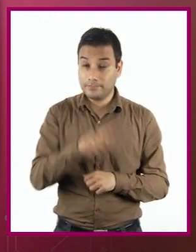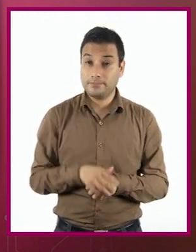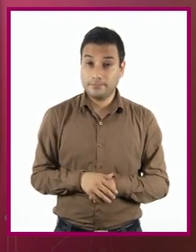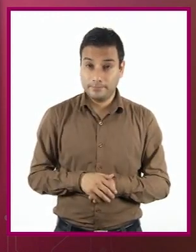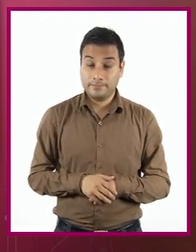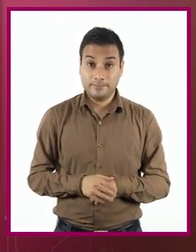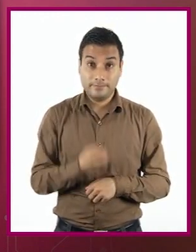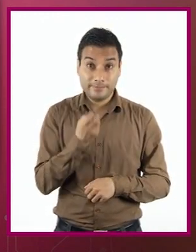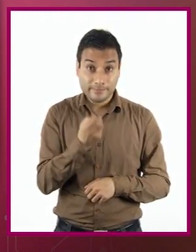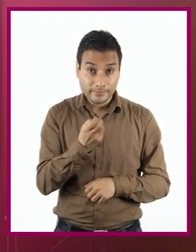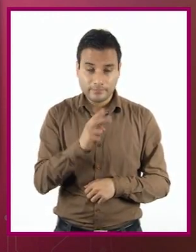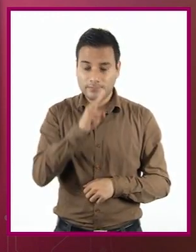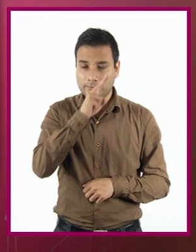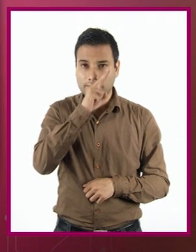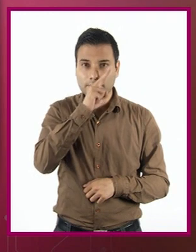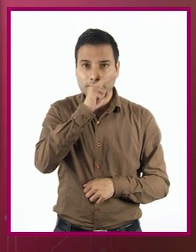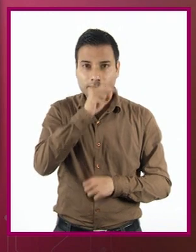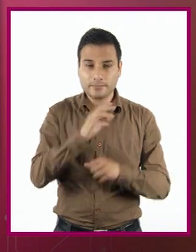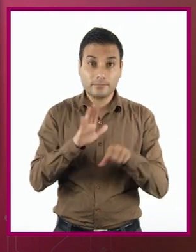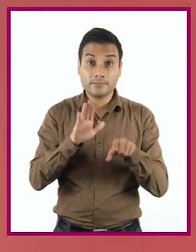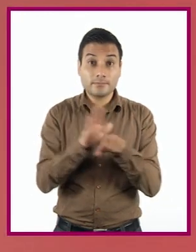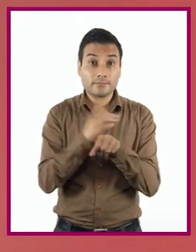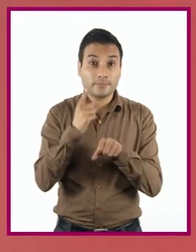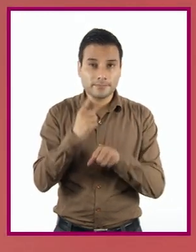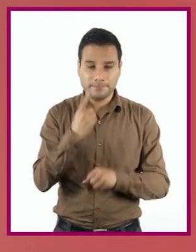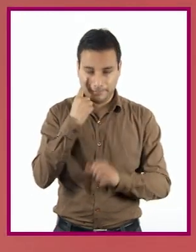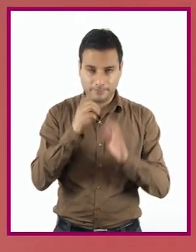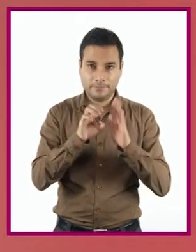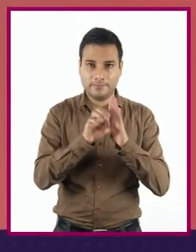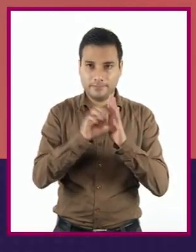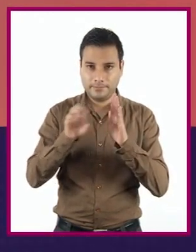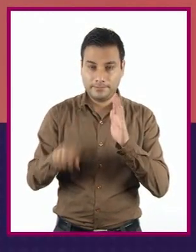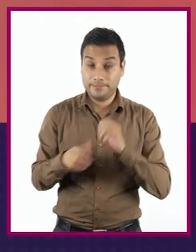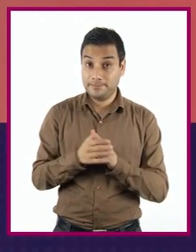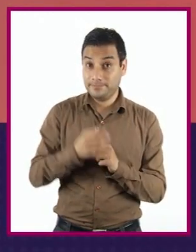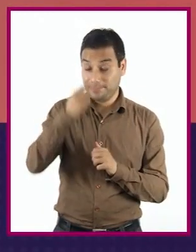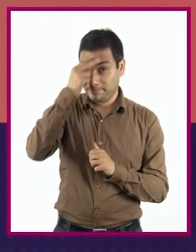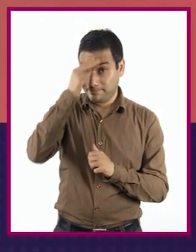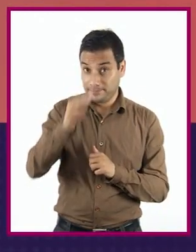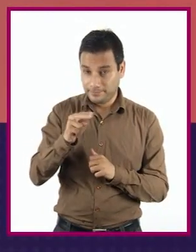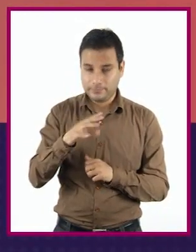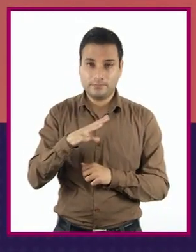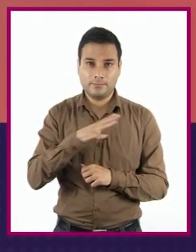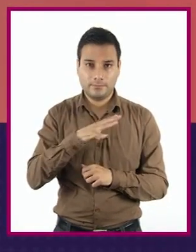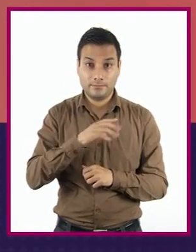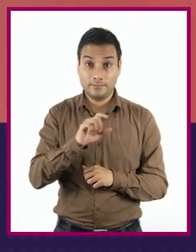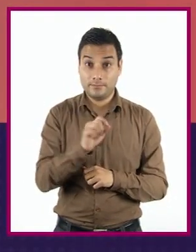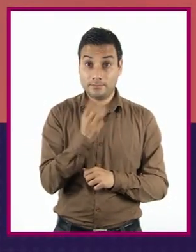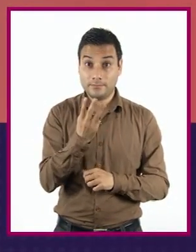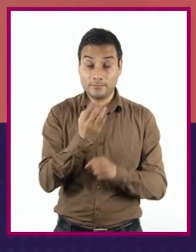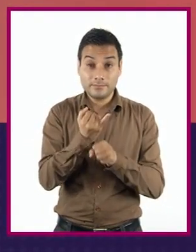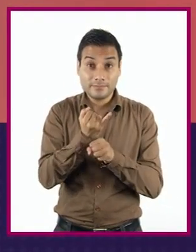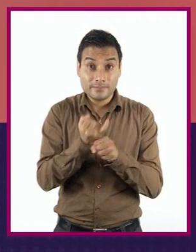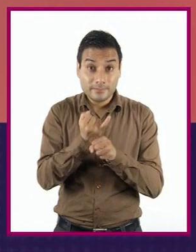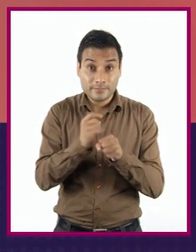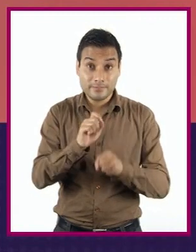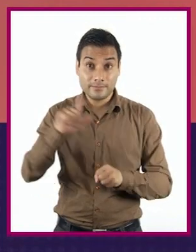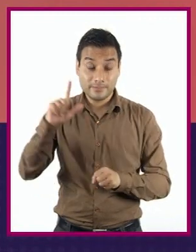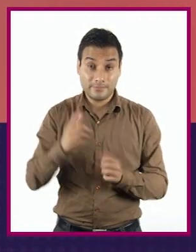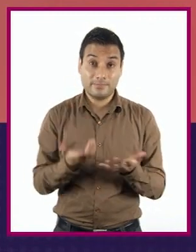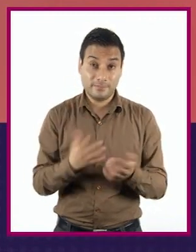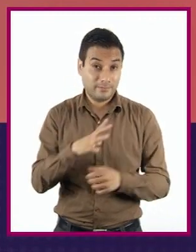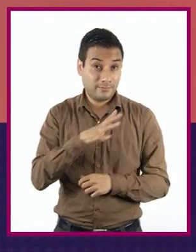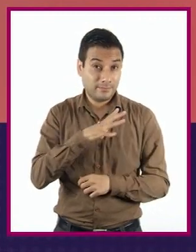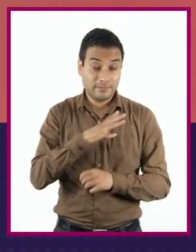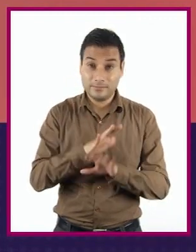en una preocupación cuando conocemos datos como los siguientes. México cuenta con 23 investigadores por cada 100,000